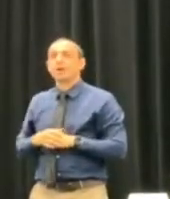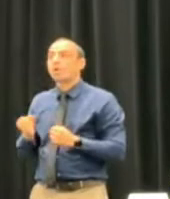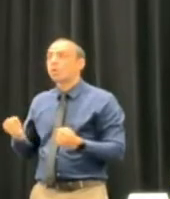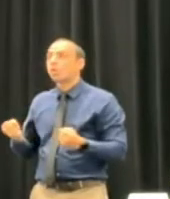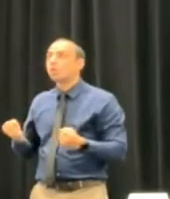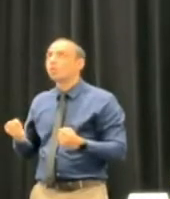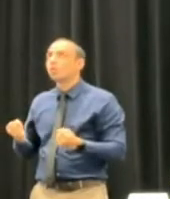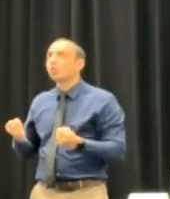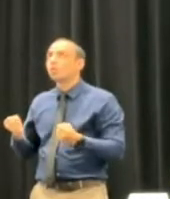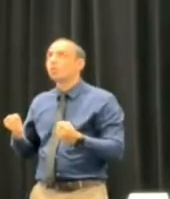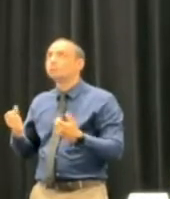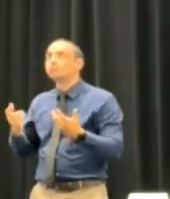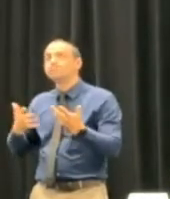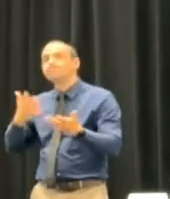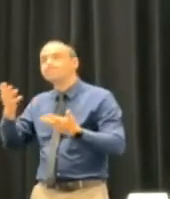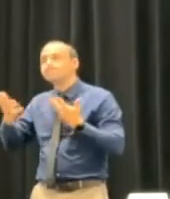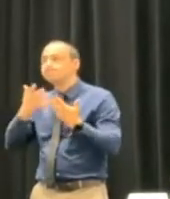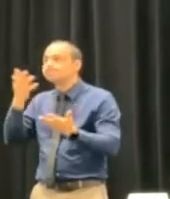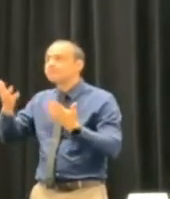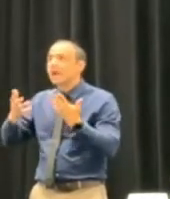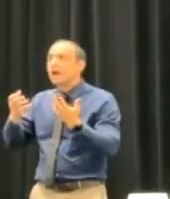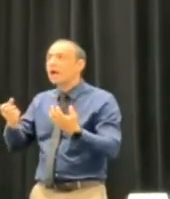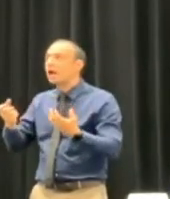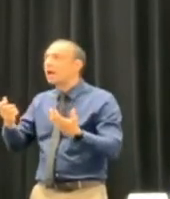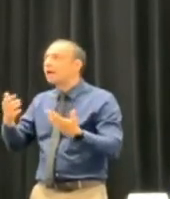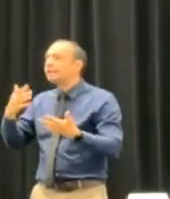cuánta cuántas personas